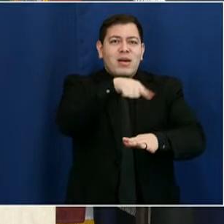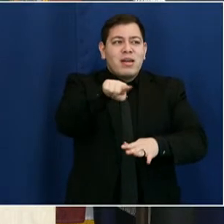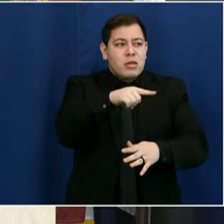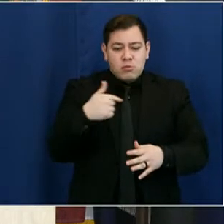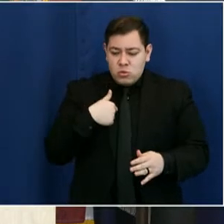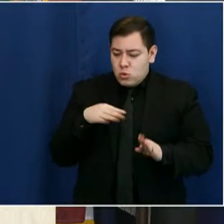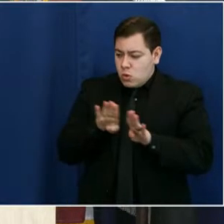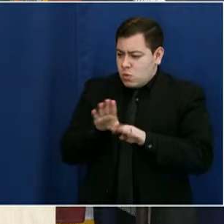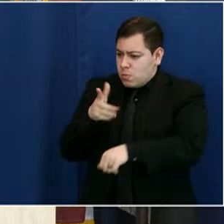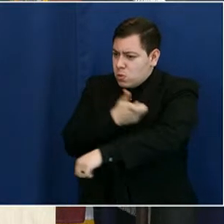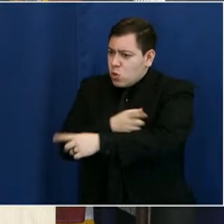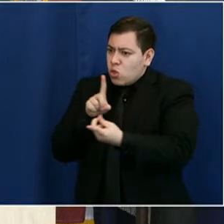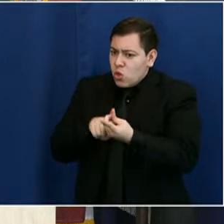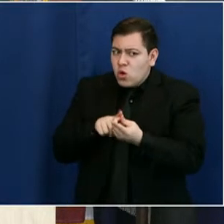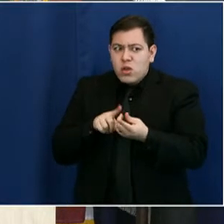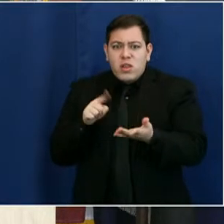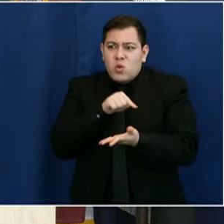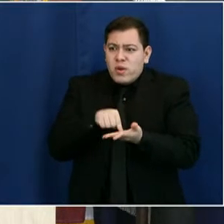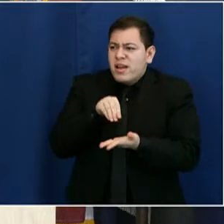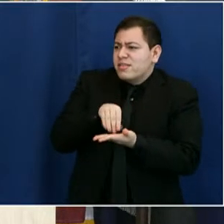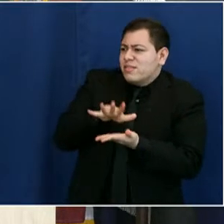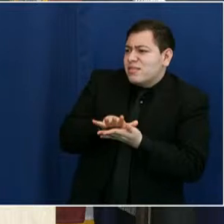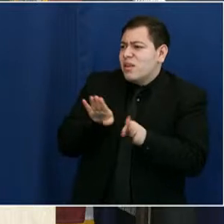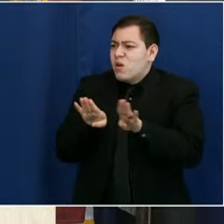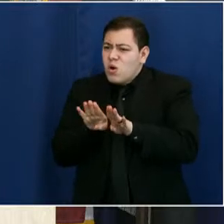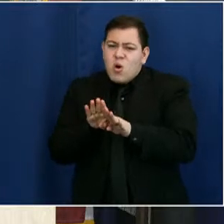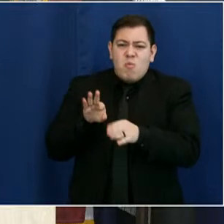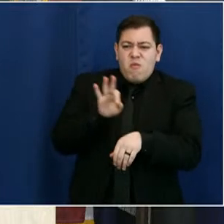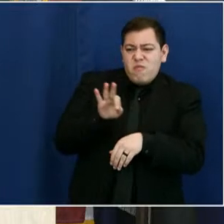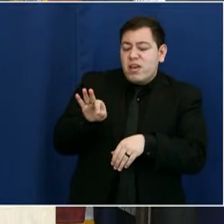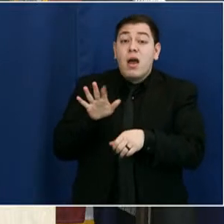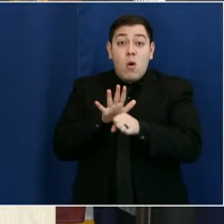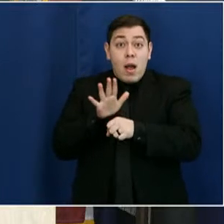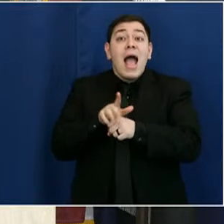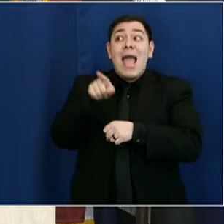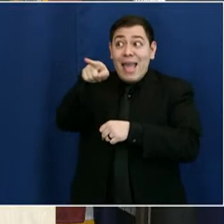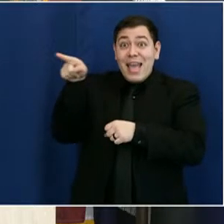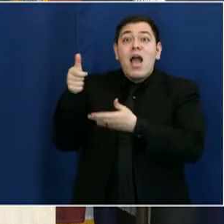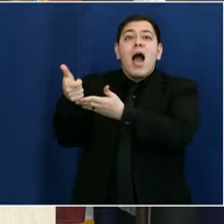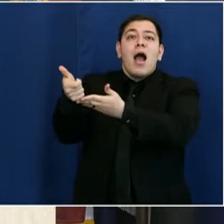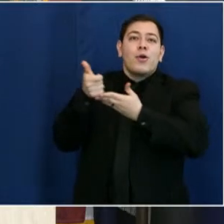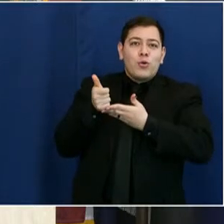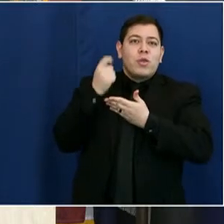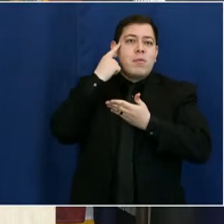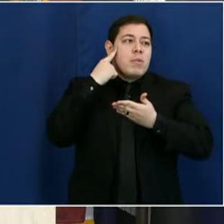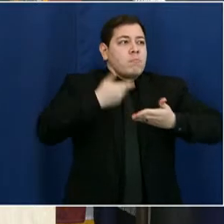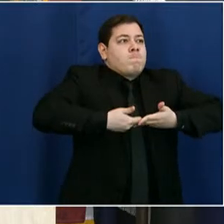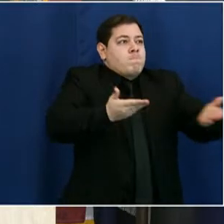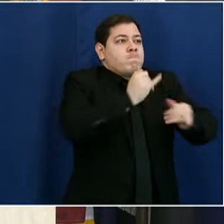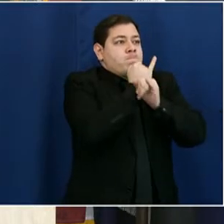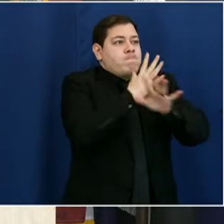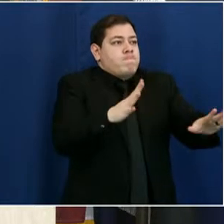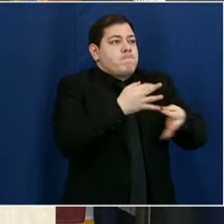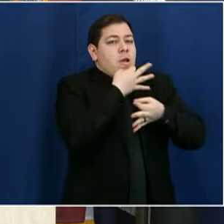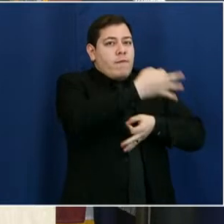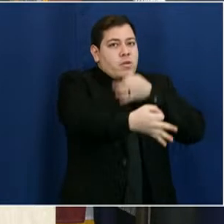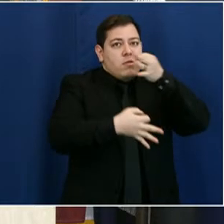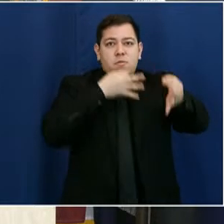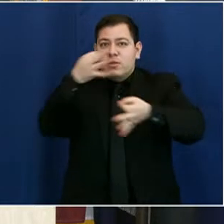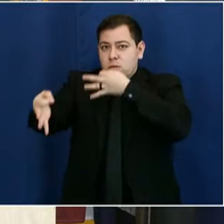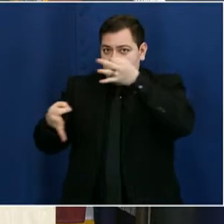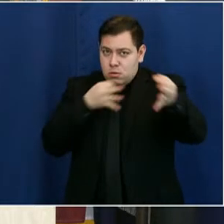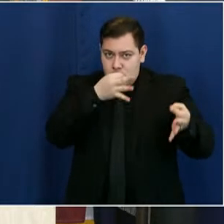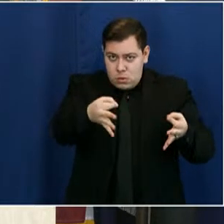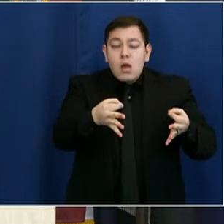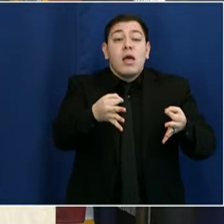estamos agradecidos con las corporaciones que nos están ayudando y nos están apoyando y ante todo vamos a seguir haciendo todo lo